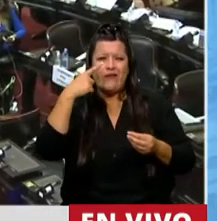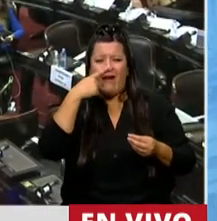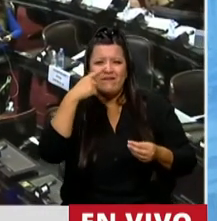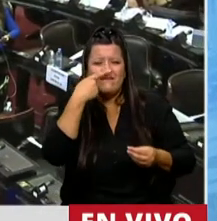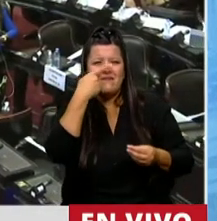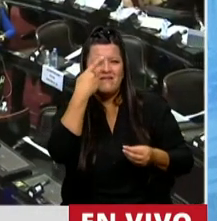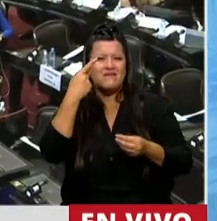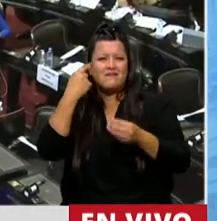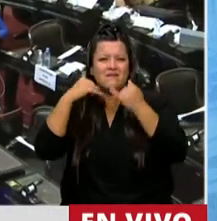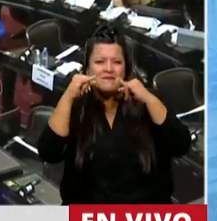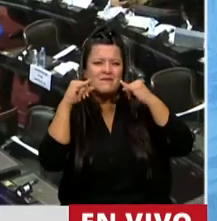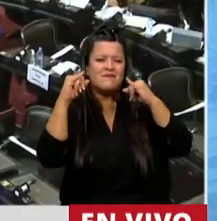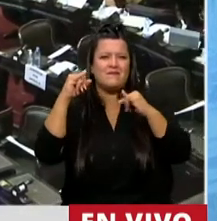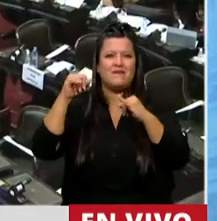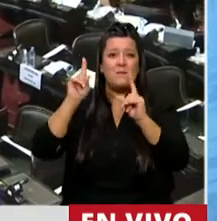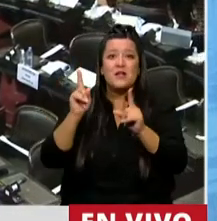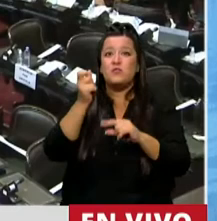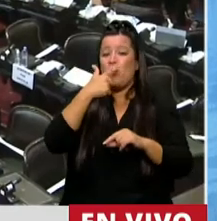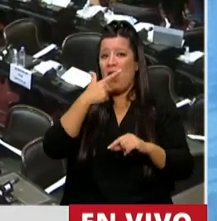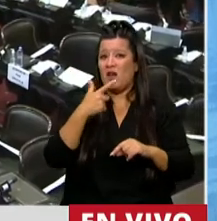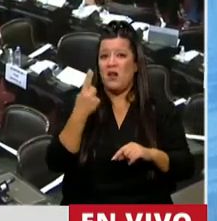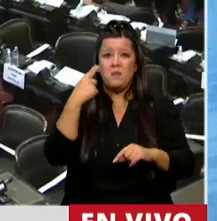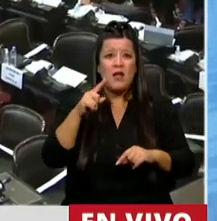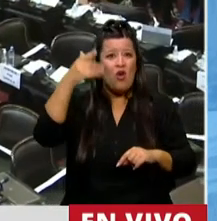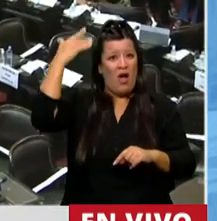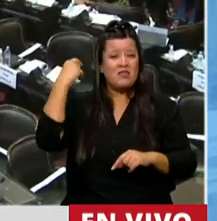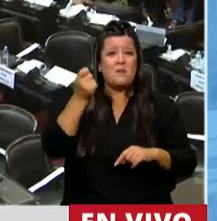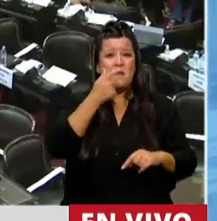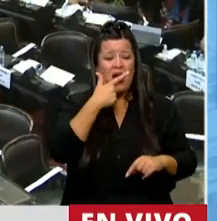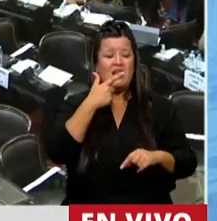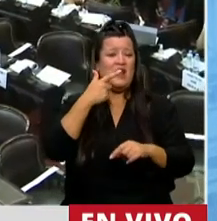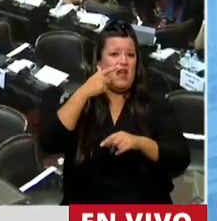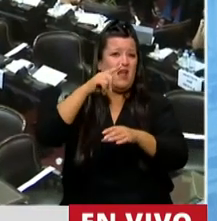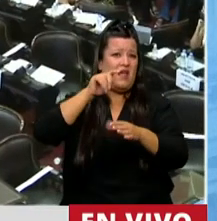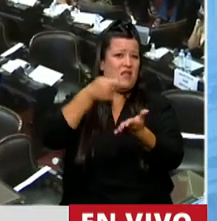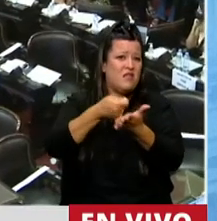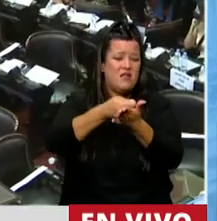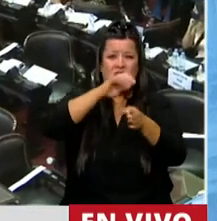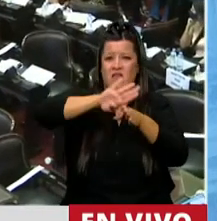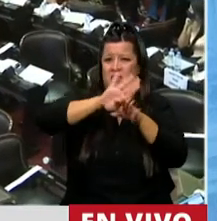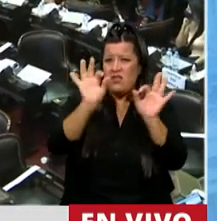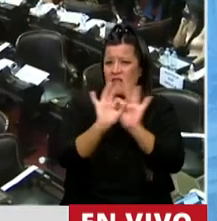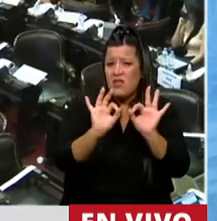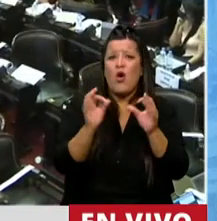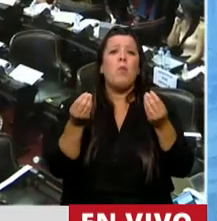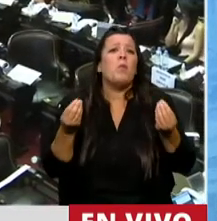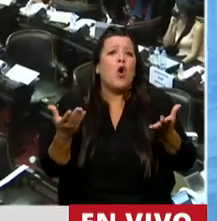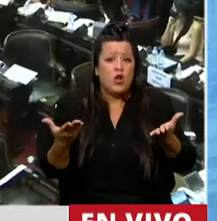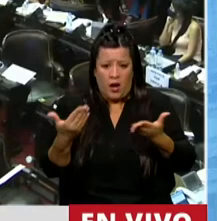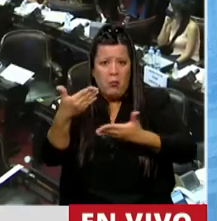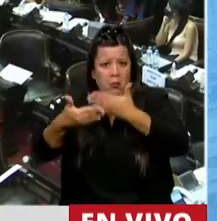gobierno de Macri? Si es que veníamos del default de Macri, ¿por qué tuvimos una